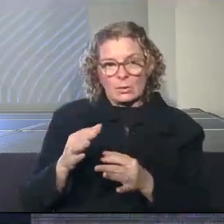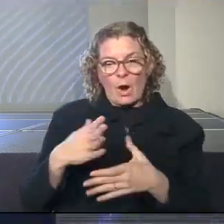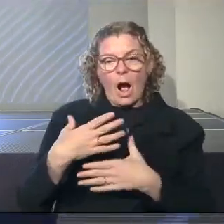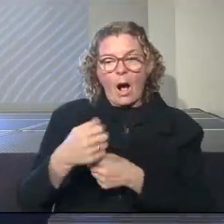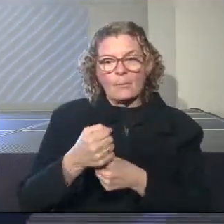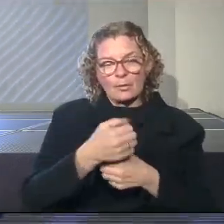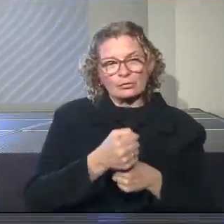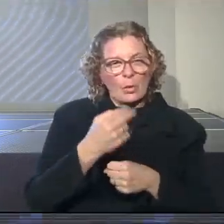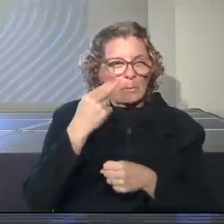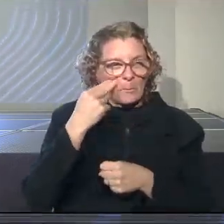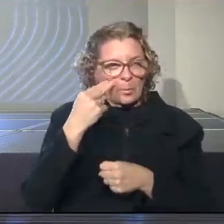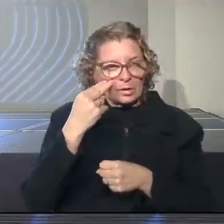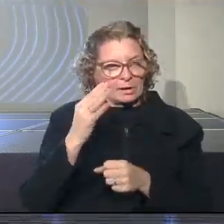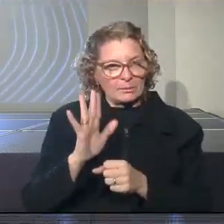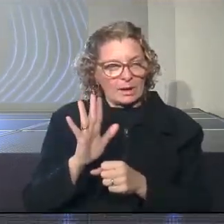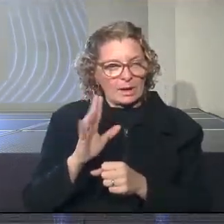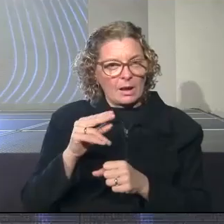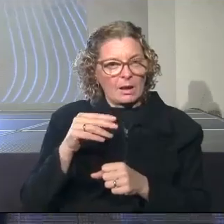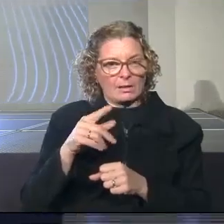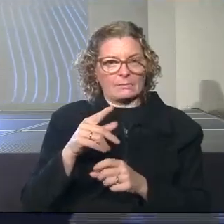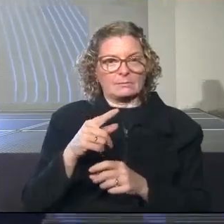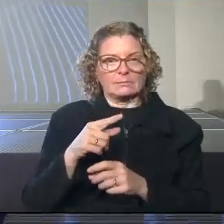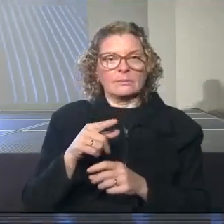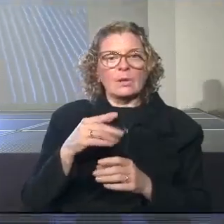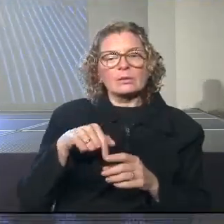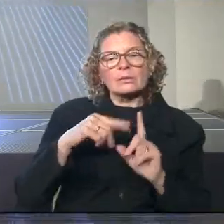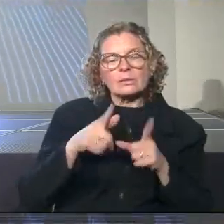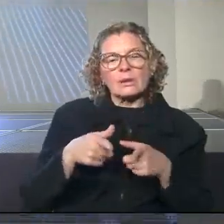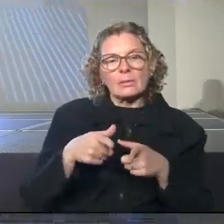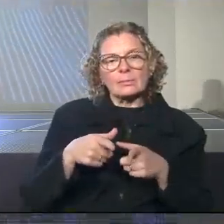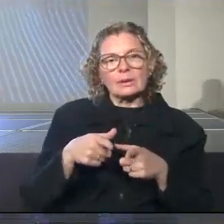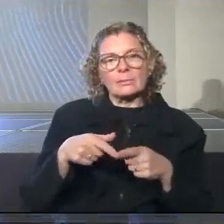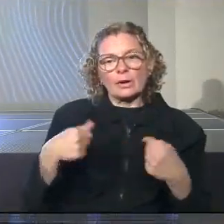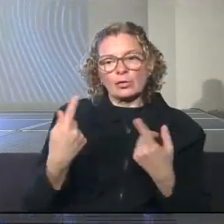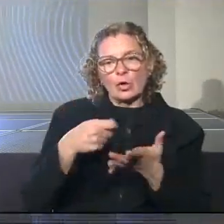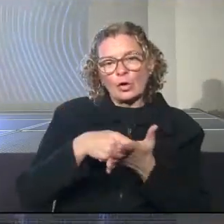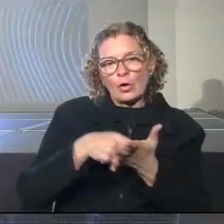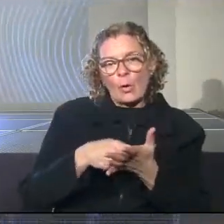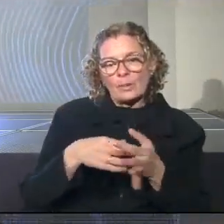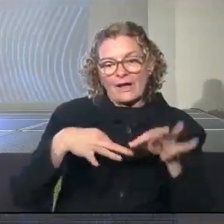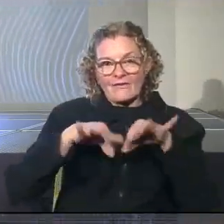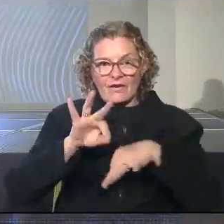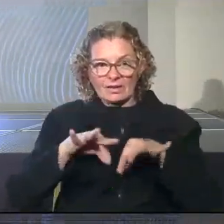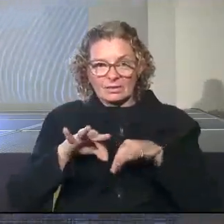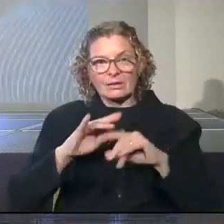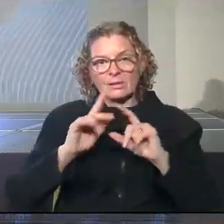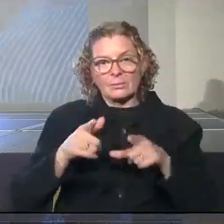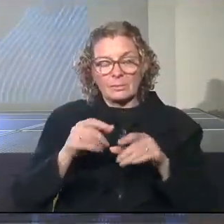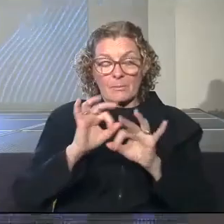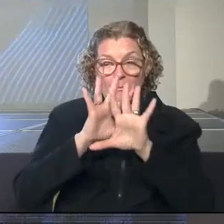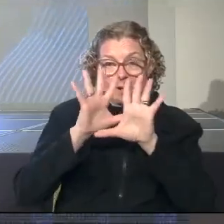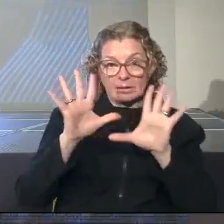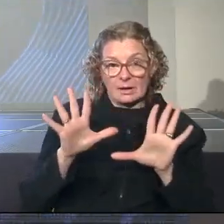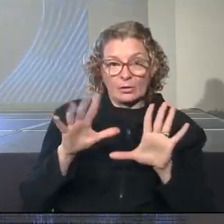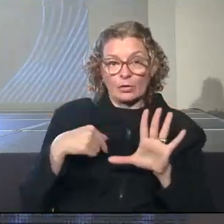en caso de que haya algún inconveniente. Por otro lado, tanto para comprador como para vendedor, es más transparente